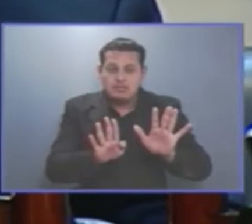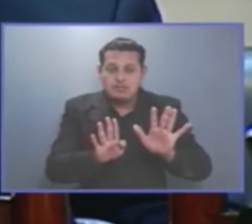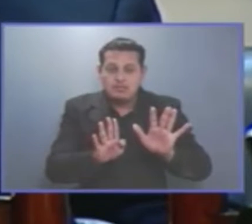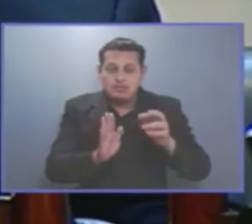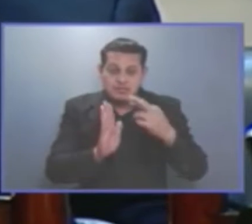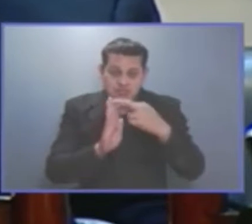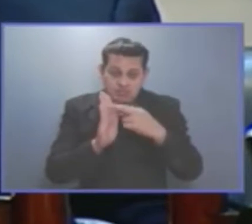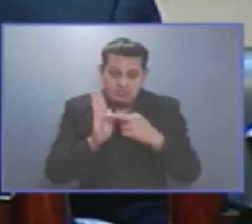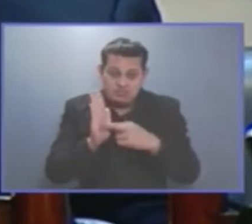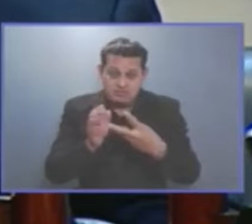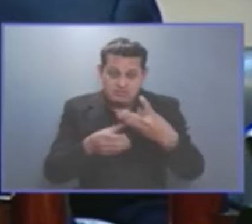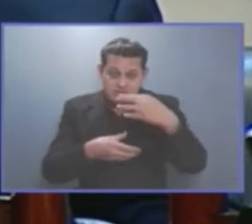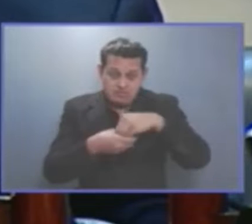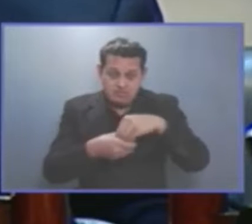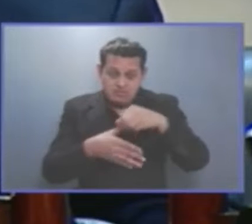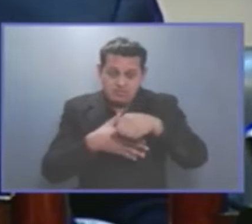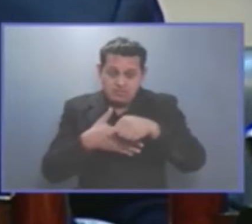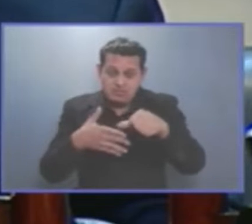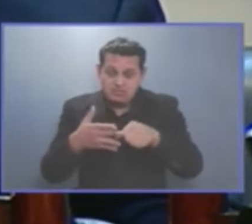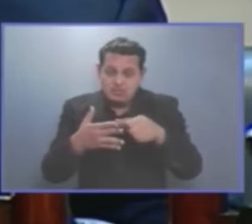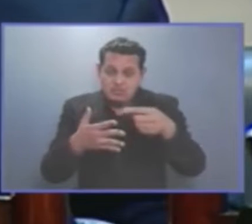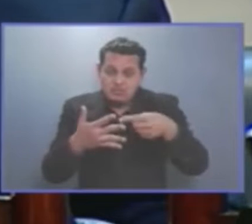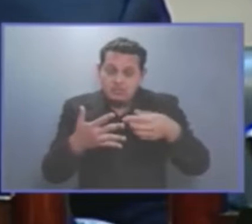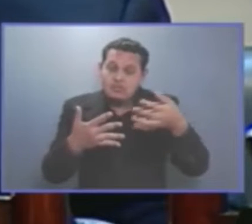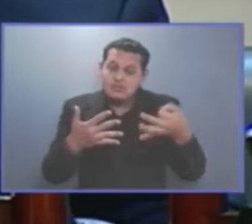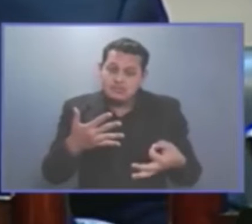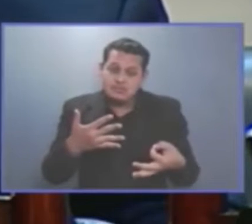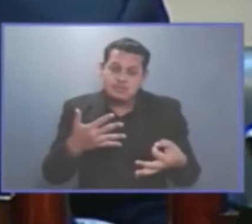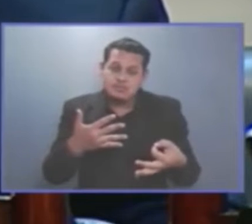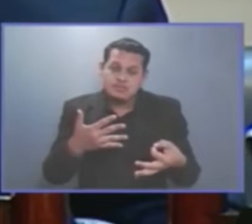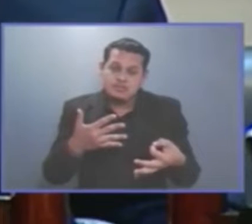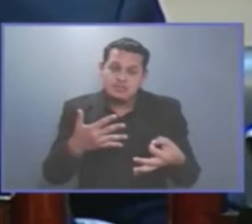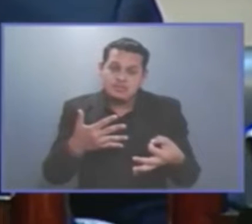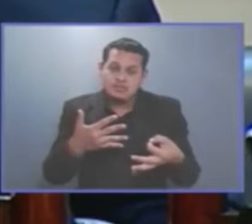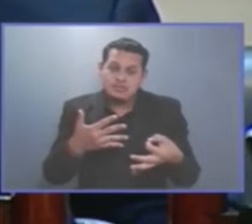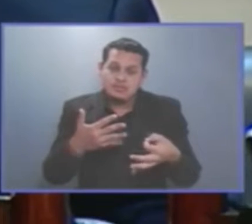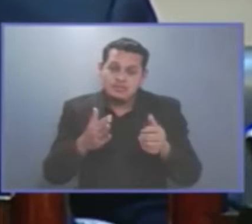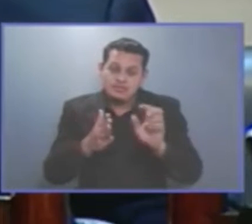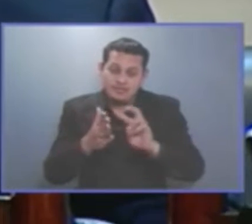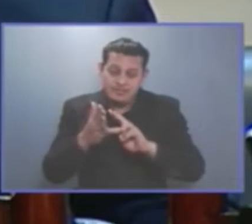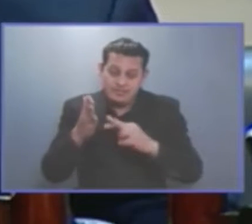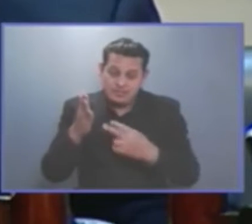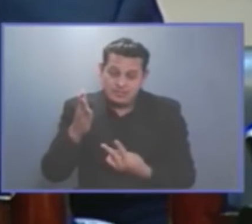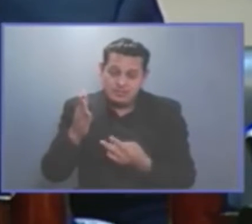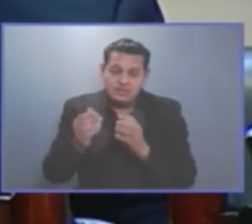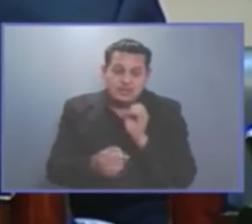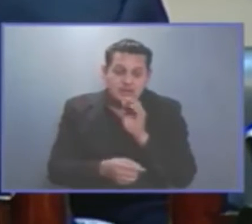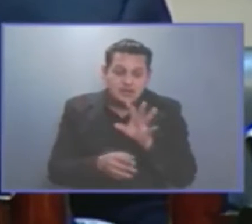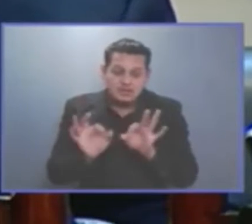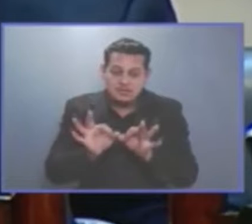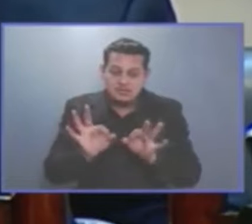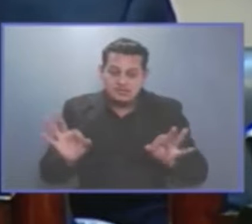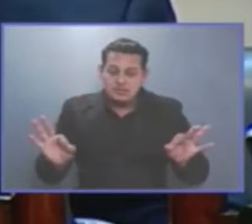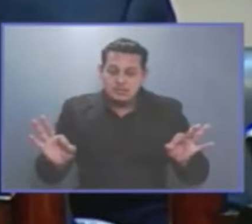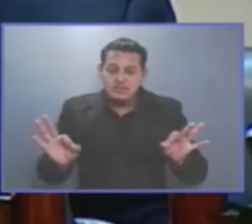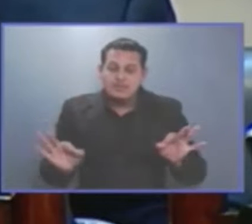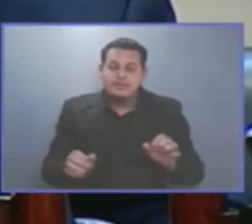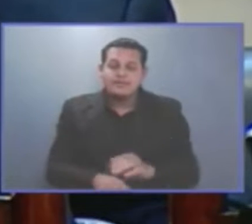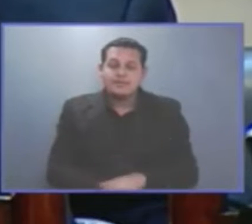del reglamento interno de la asamblea legislativa en el inciso 2º dice lo siguiente